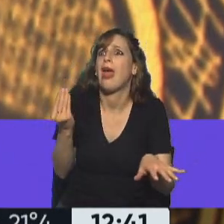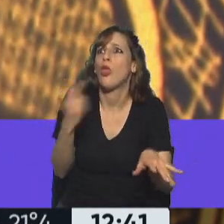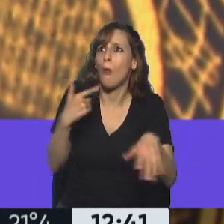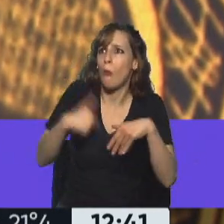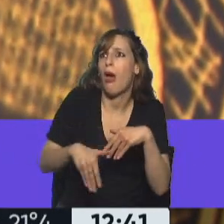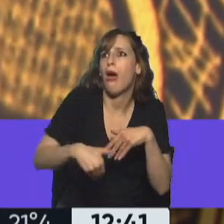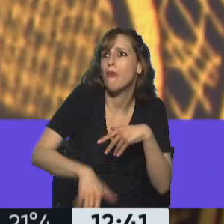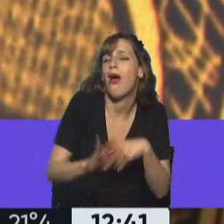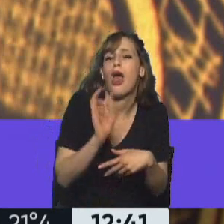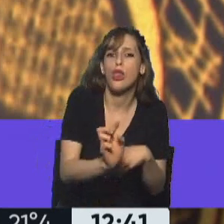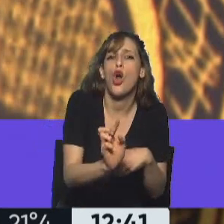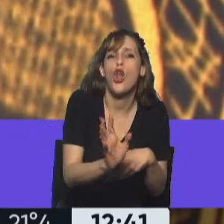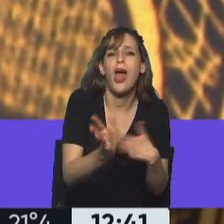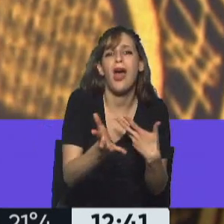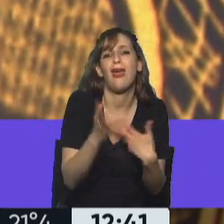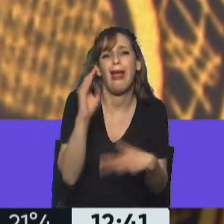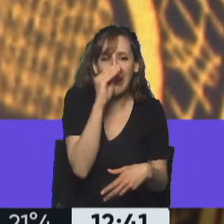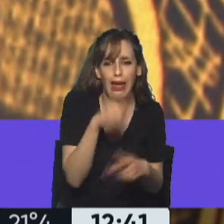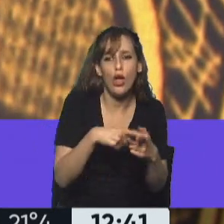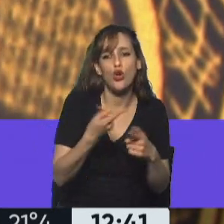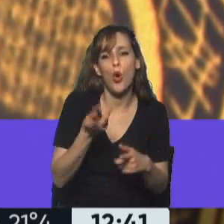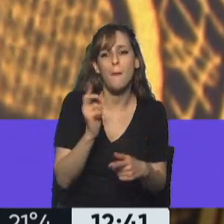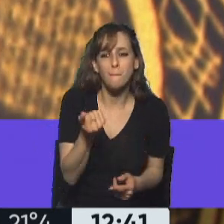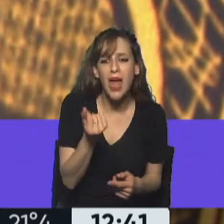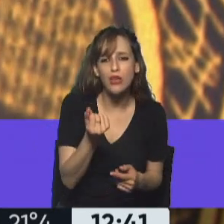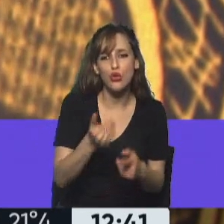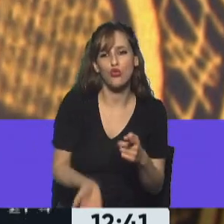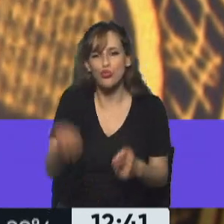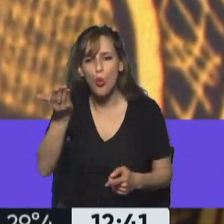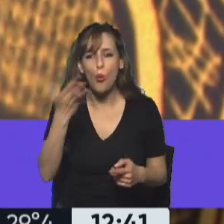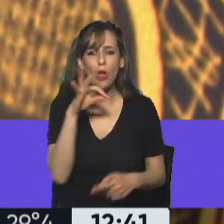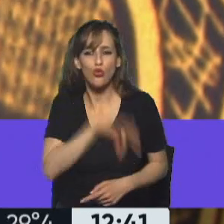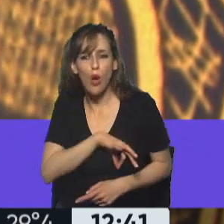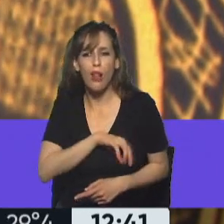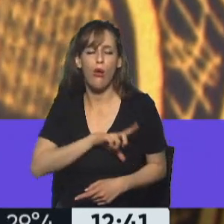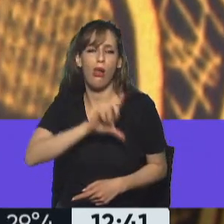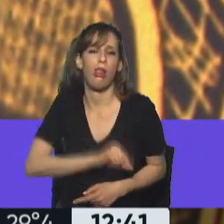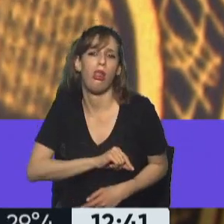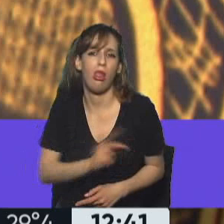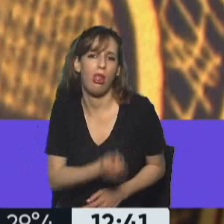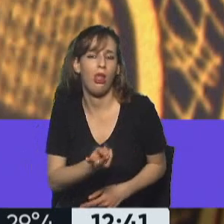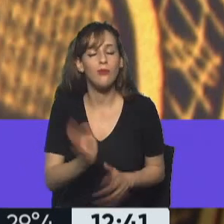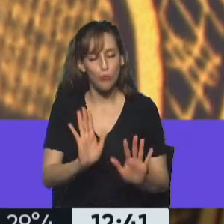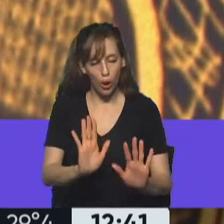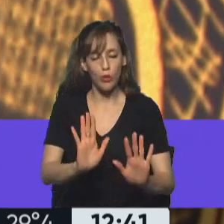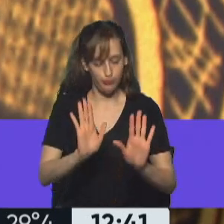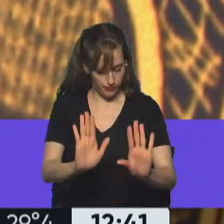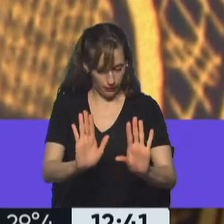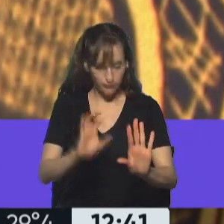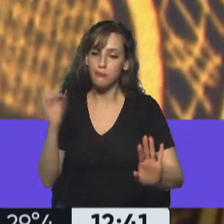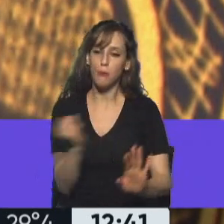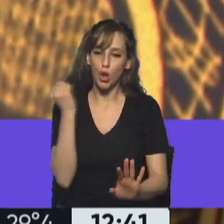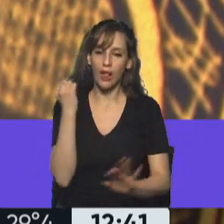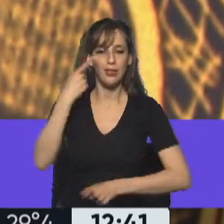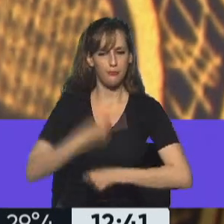pasar con el blues por ende lo que va a pasar con los precios por ende lo que va a pasar con su salario y lo que tenemos que hacer es traer información para poder